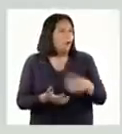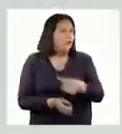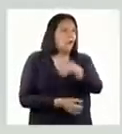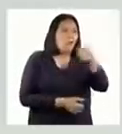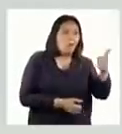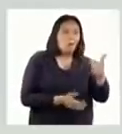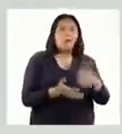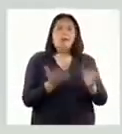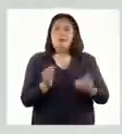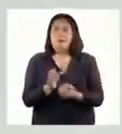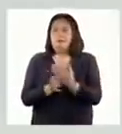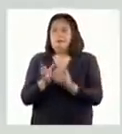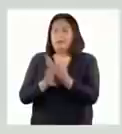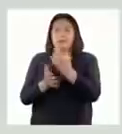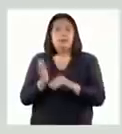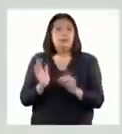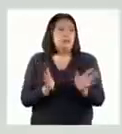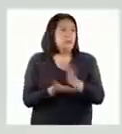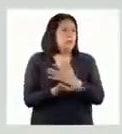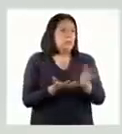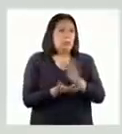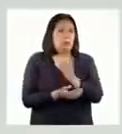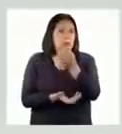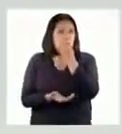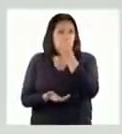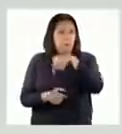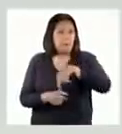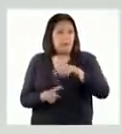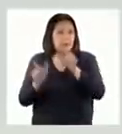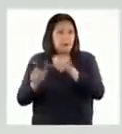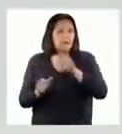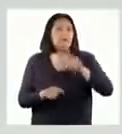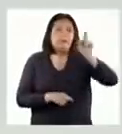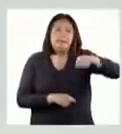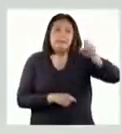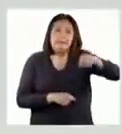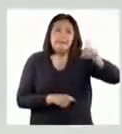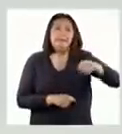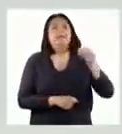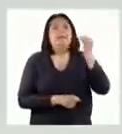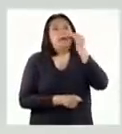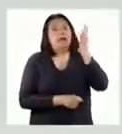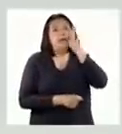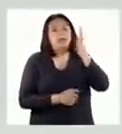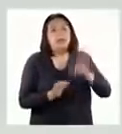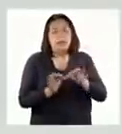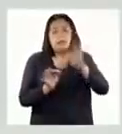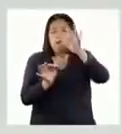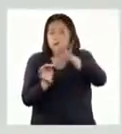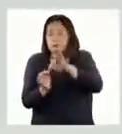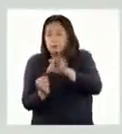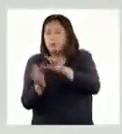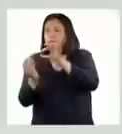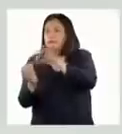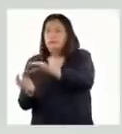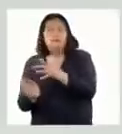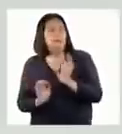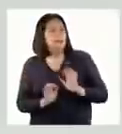otras especies de plantas que no son de consumo humano, que requieren la polinización de estos insectos.